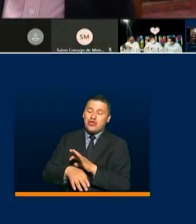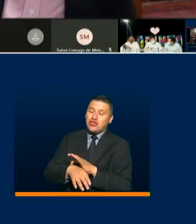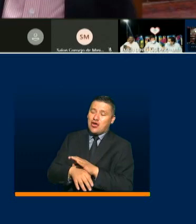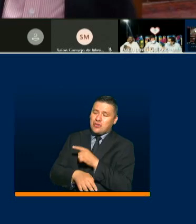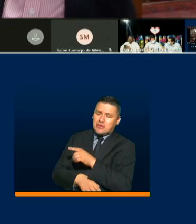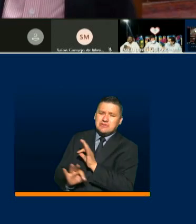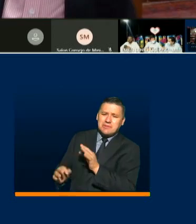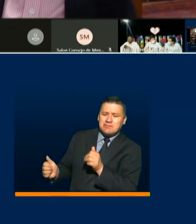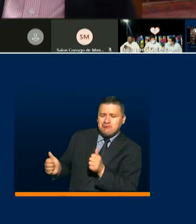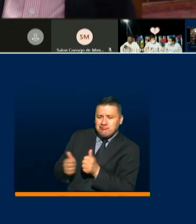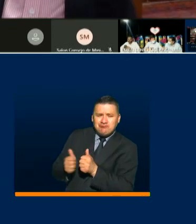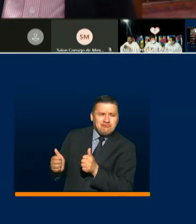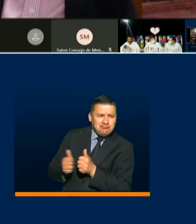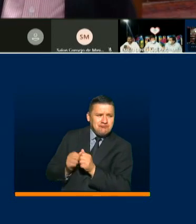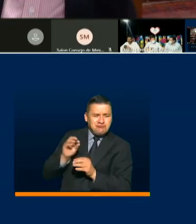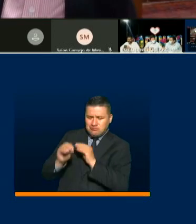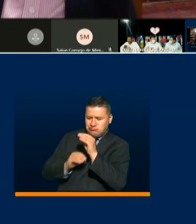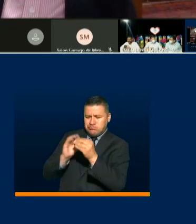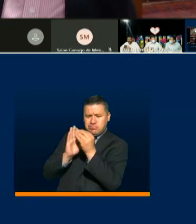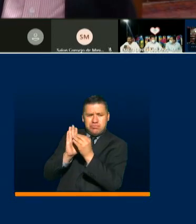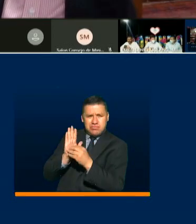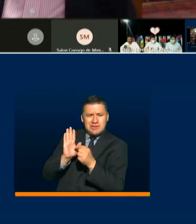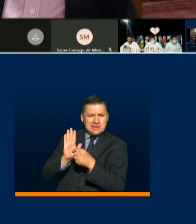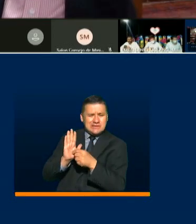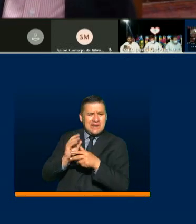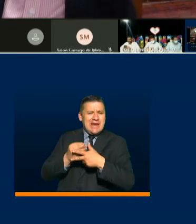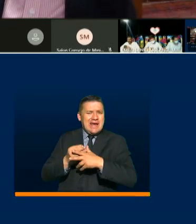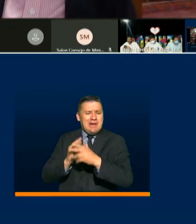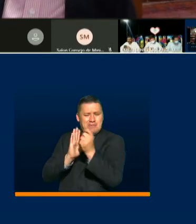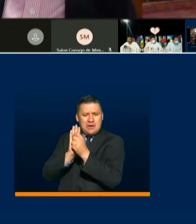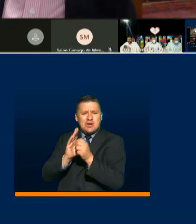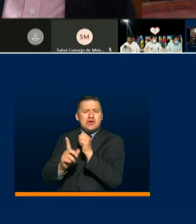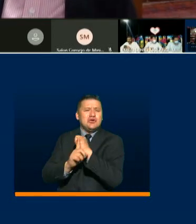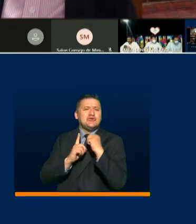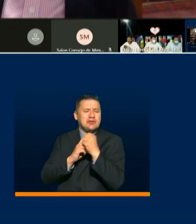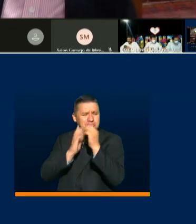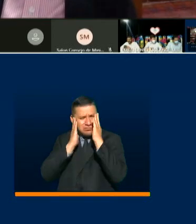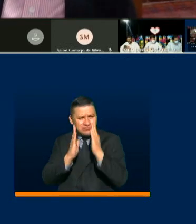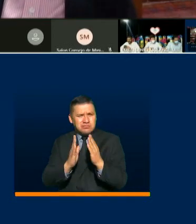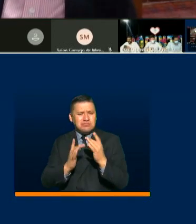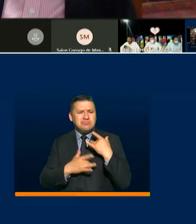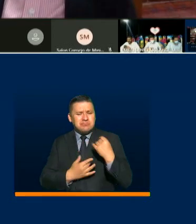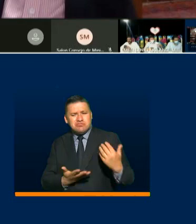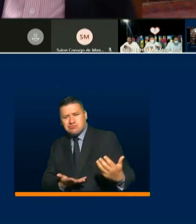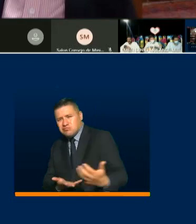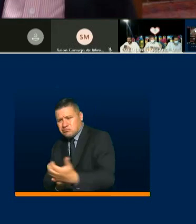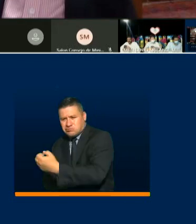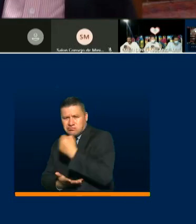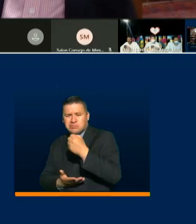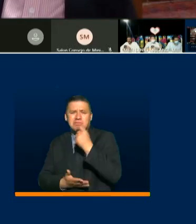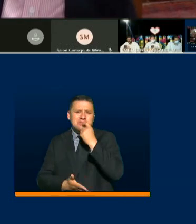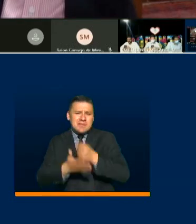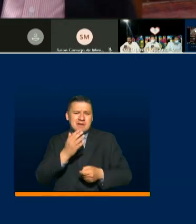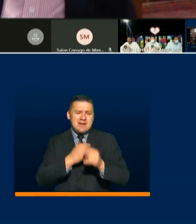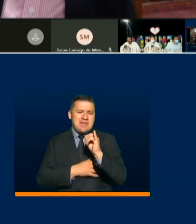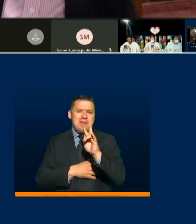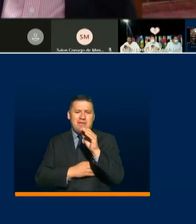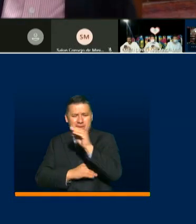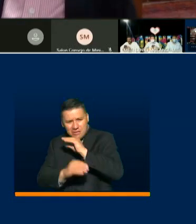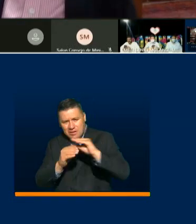usted estaba acompañándonos en el diseño de todas estas herramientas sociales: ingreso solidario, devolución del